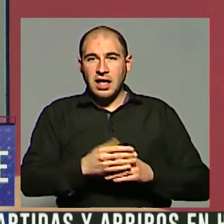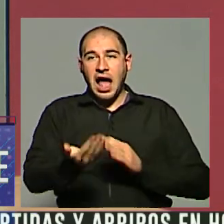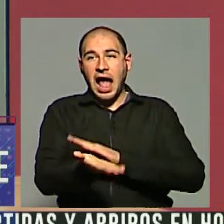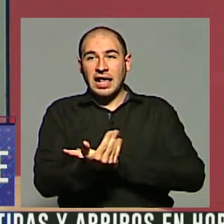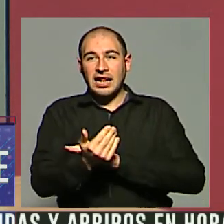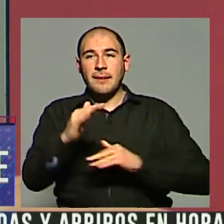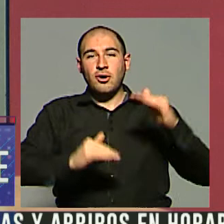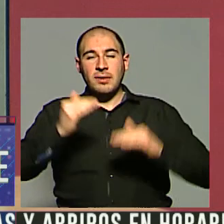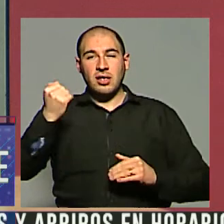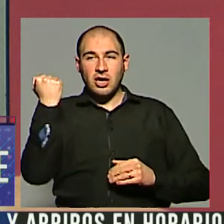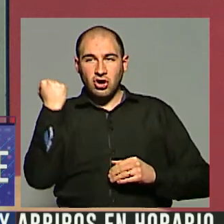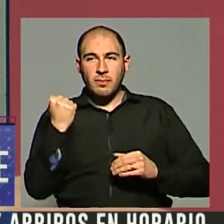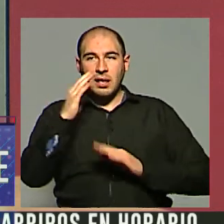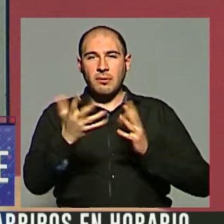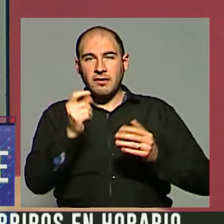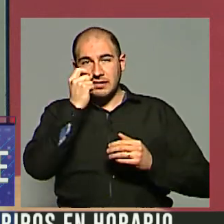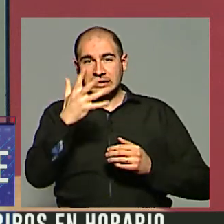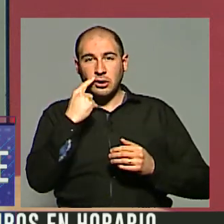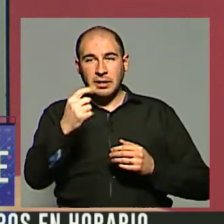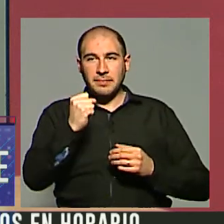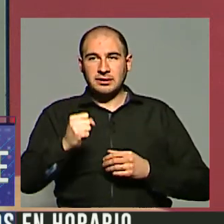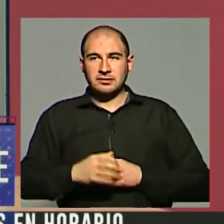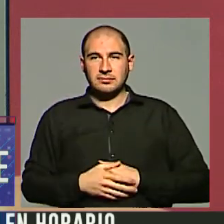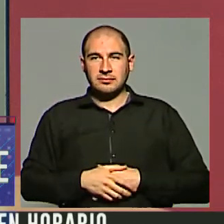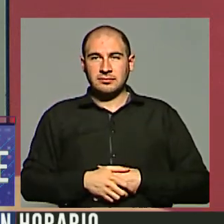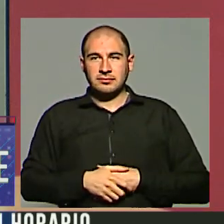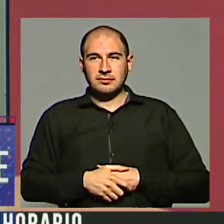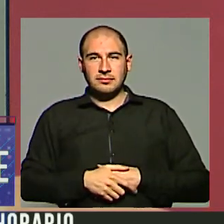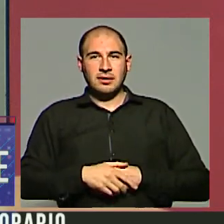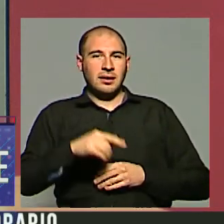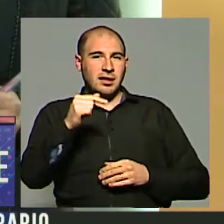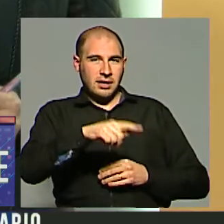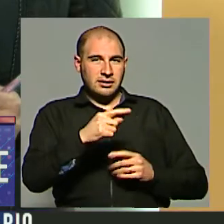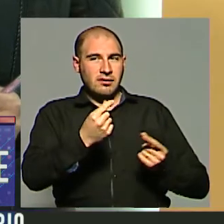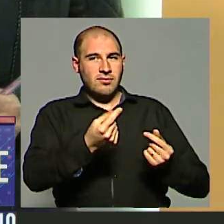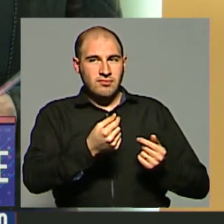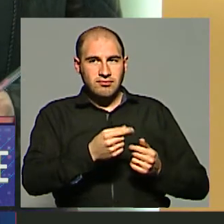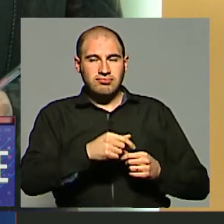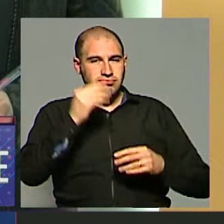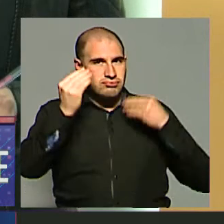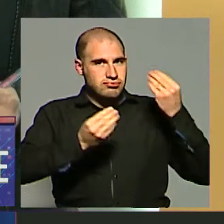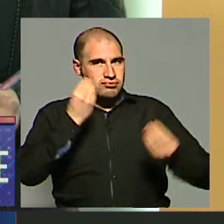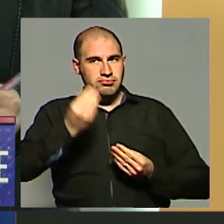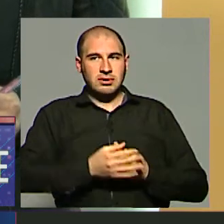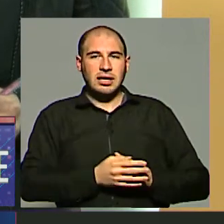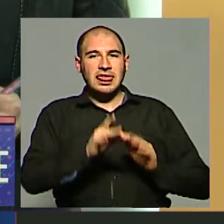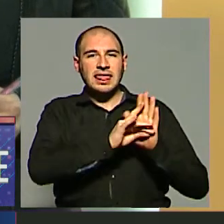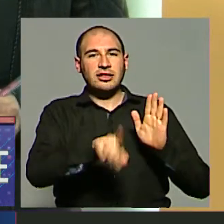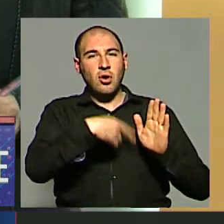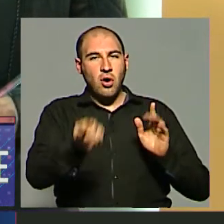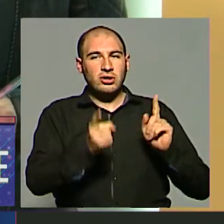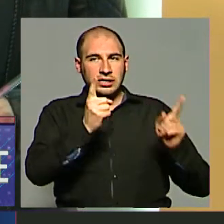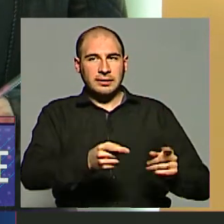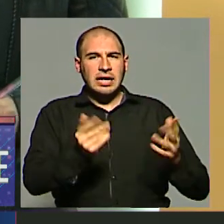alquiler promedio en la economía, estamos hablando de 25.000 pesos. Realmente es un número bastante preocupante. Y el otro dato también